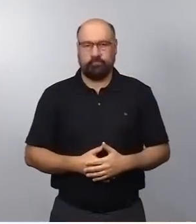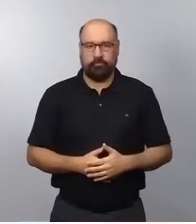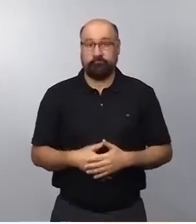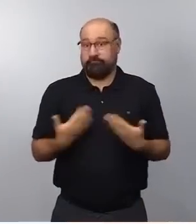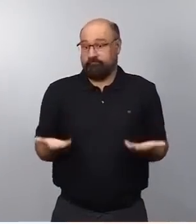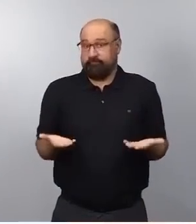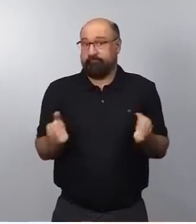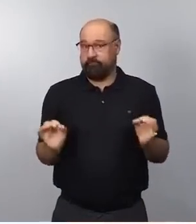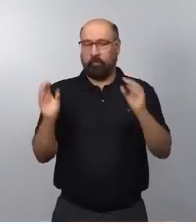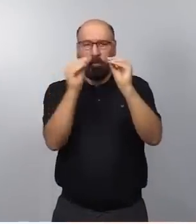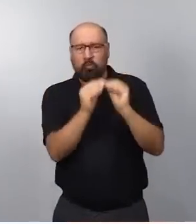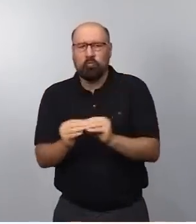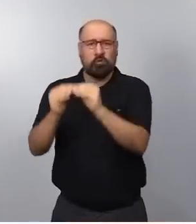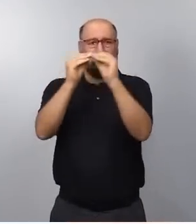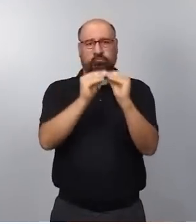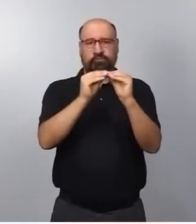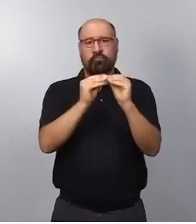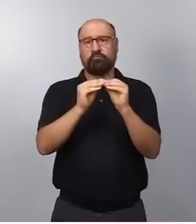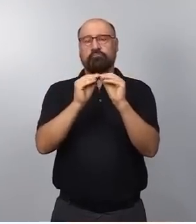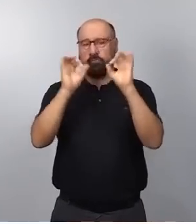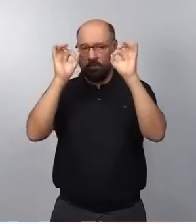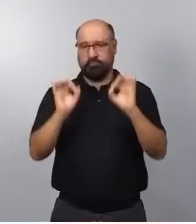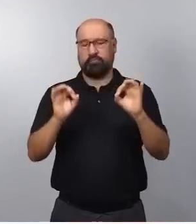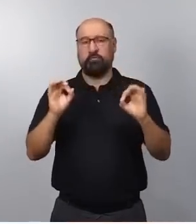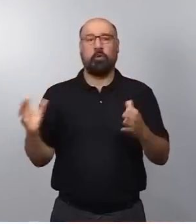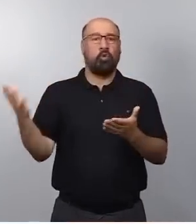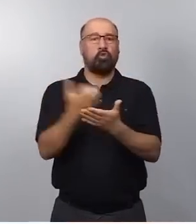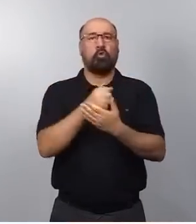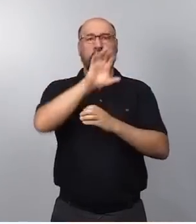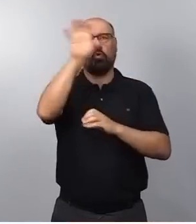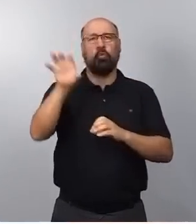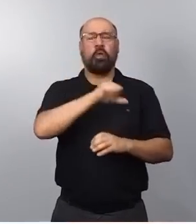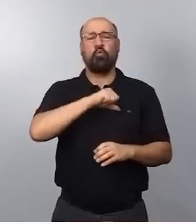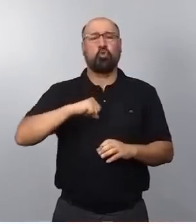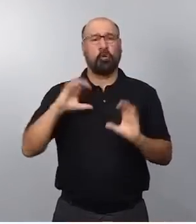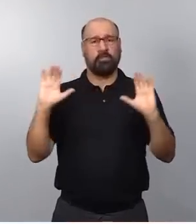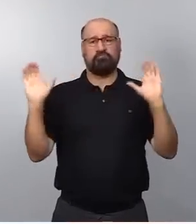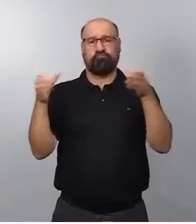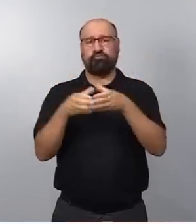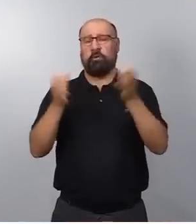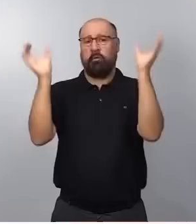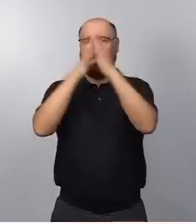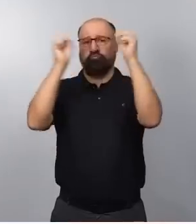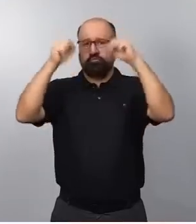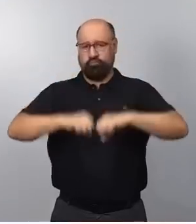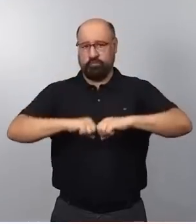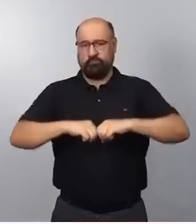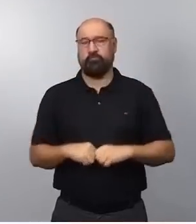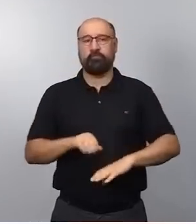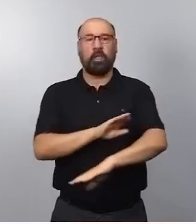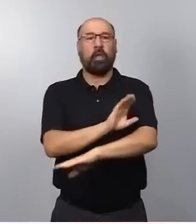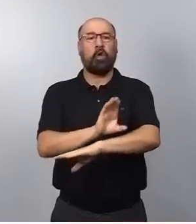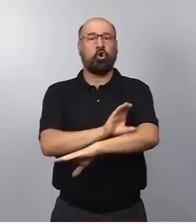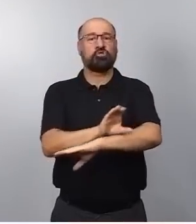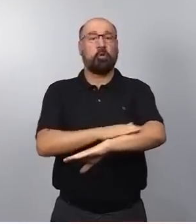De forma unánime se ha dado conformidad por parte de todas las comunidades al respecto y, por lo tanto, hoy en el Consejo de